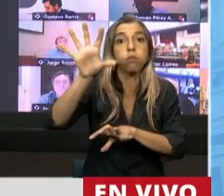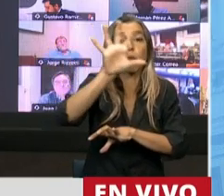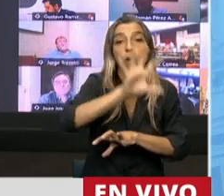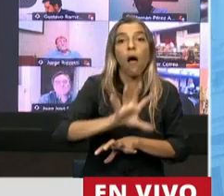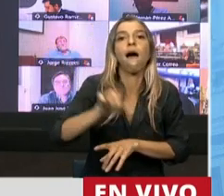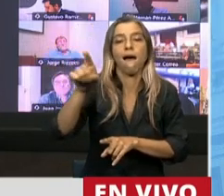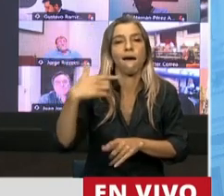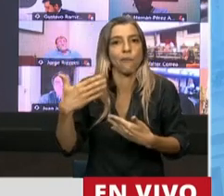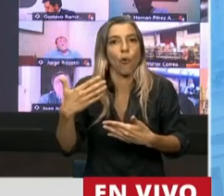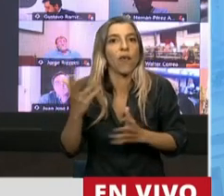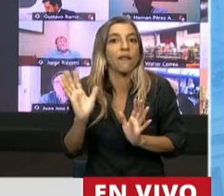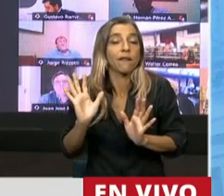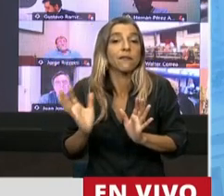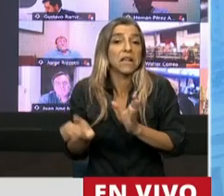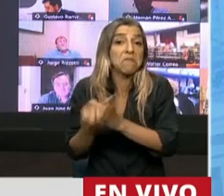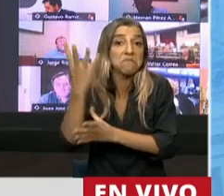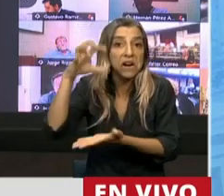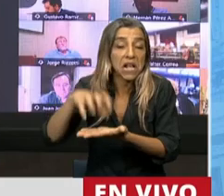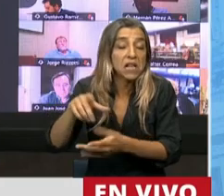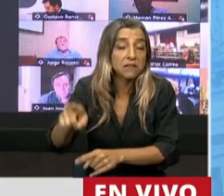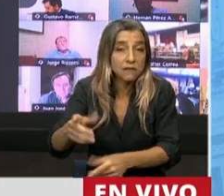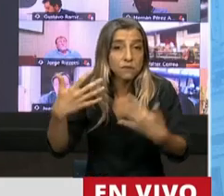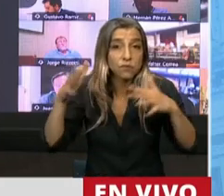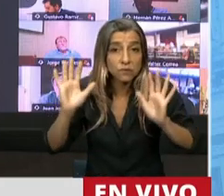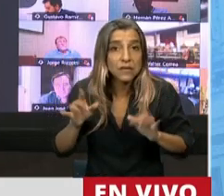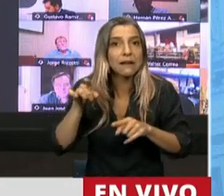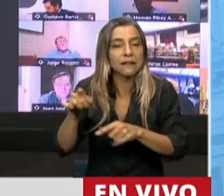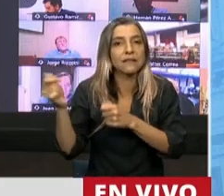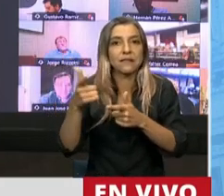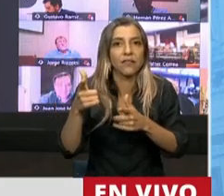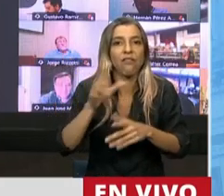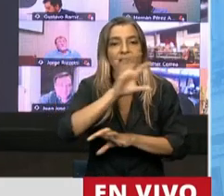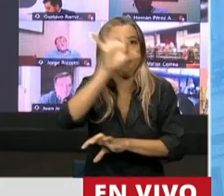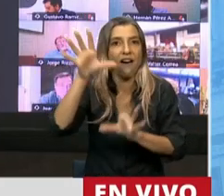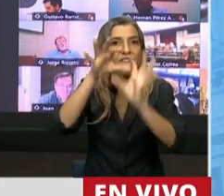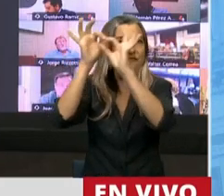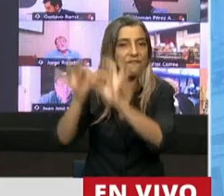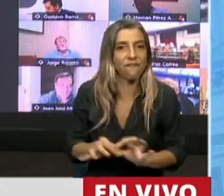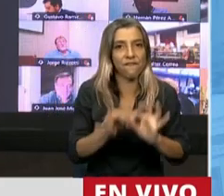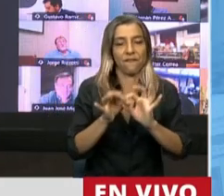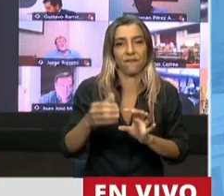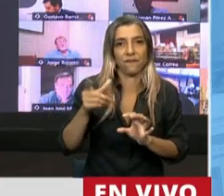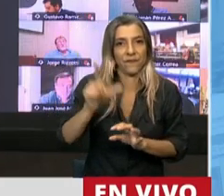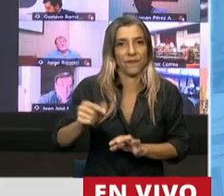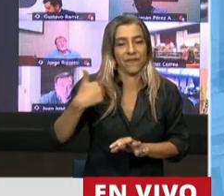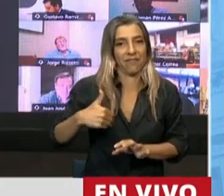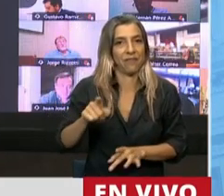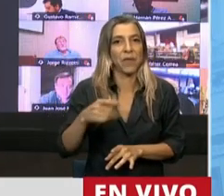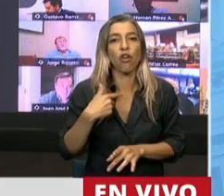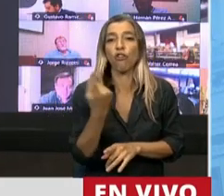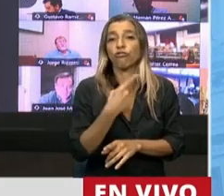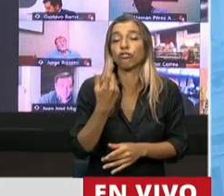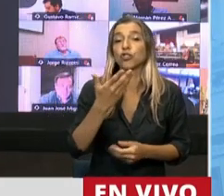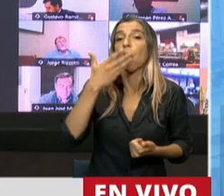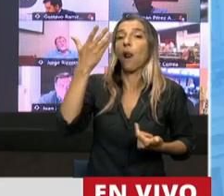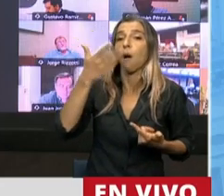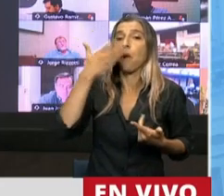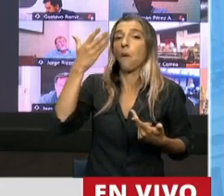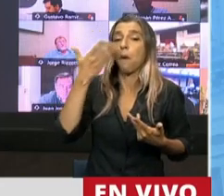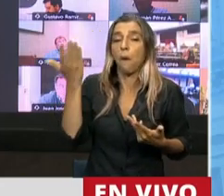En definitiva, hablemos de federalismo con acciones, no con discursos. Y cuando hablemos de